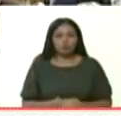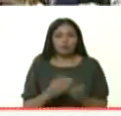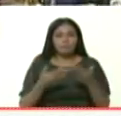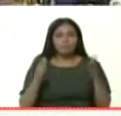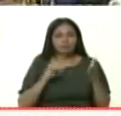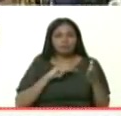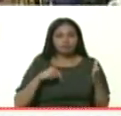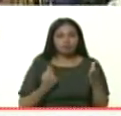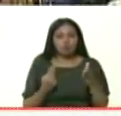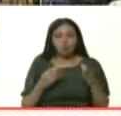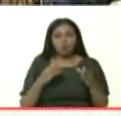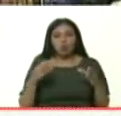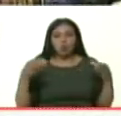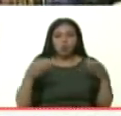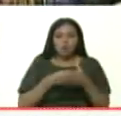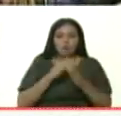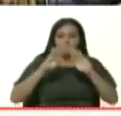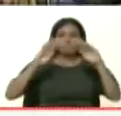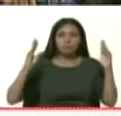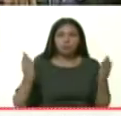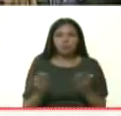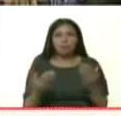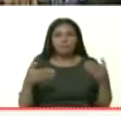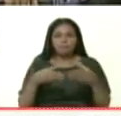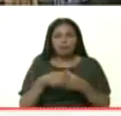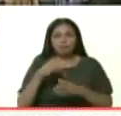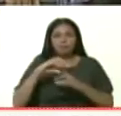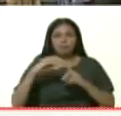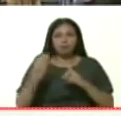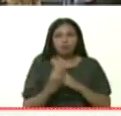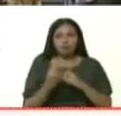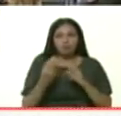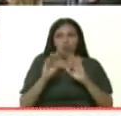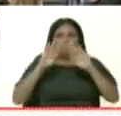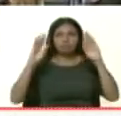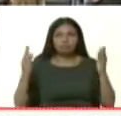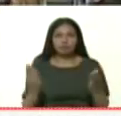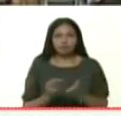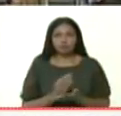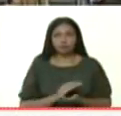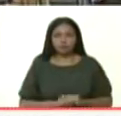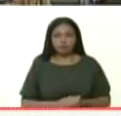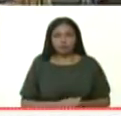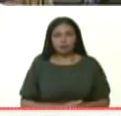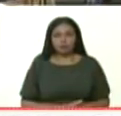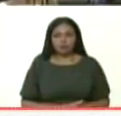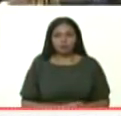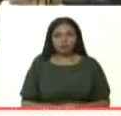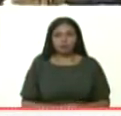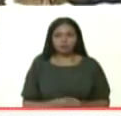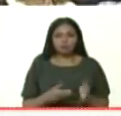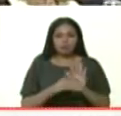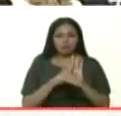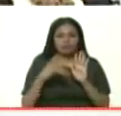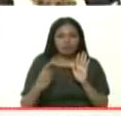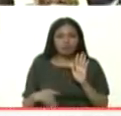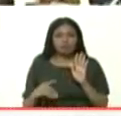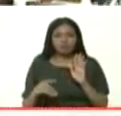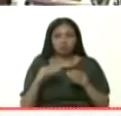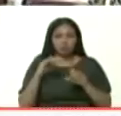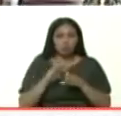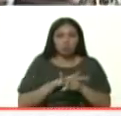parte de la civilización mundial, es parte de la cultura del mundo. El derecho al